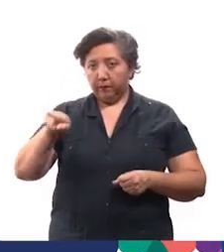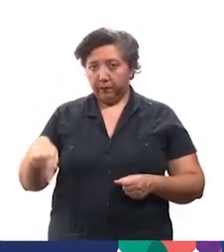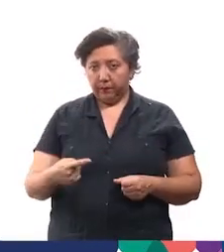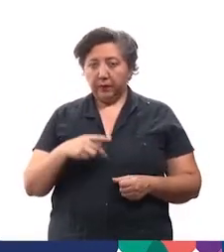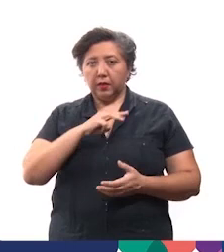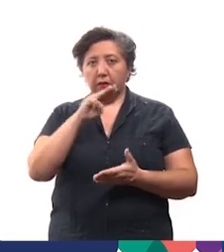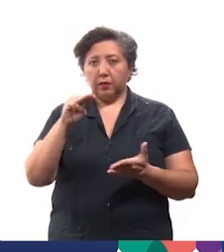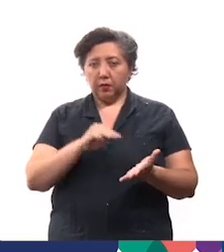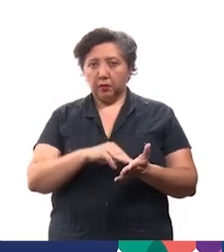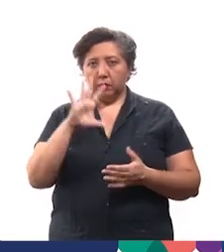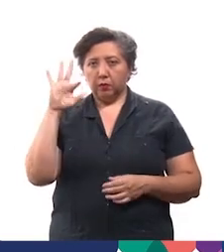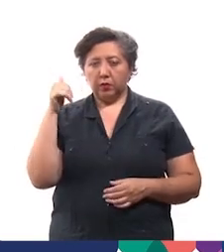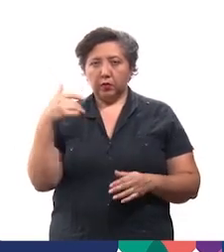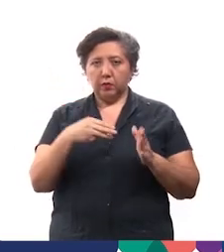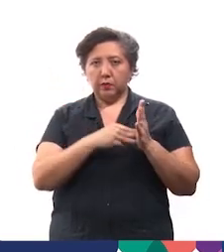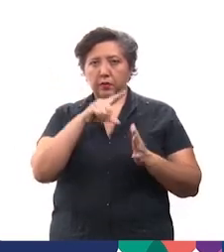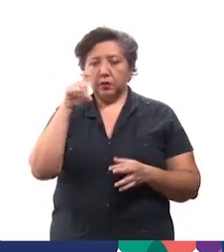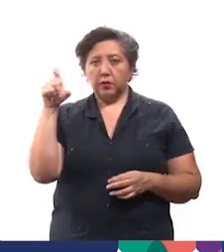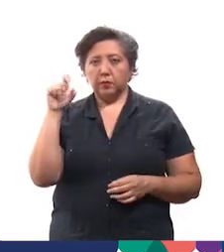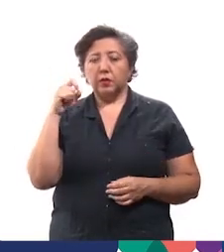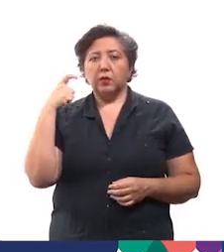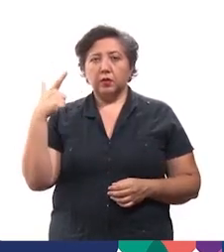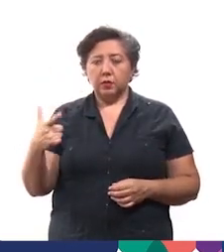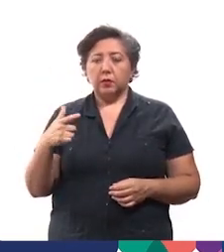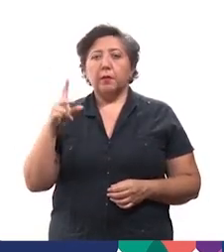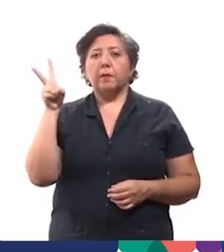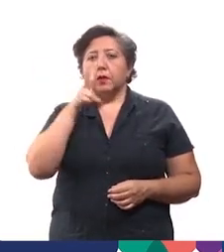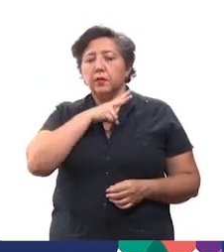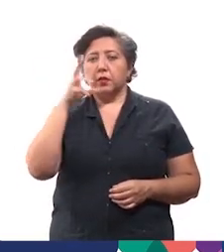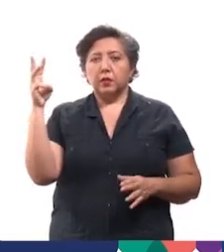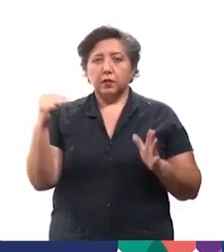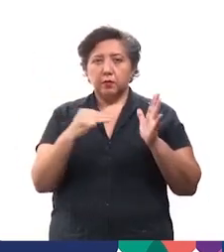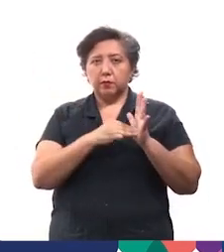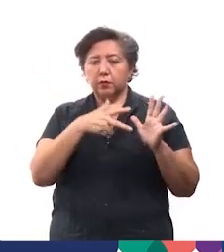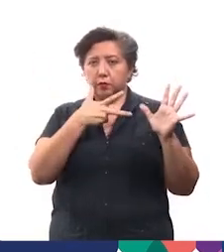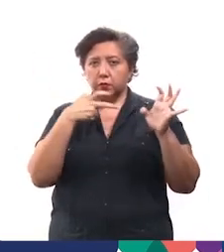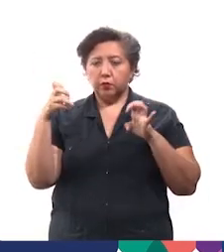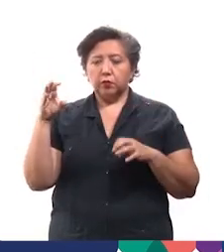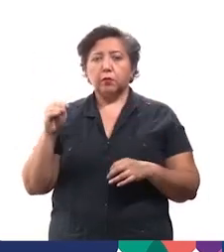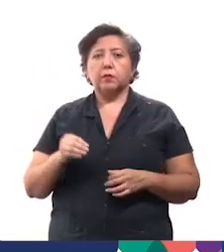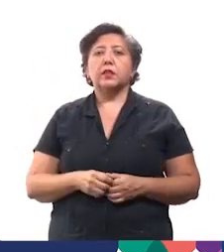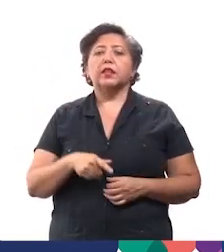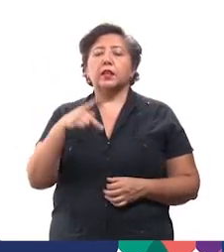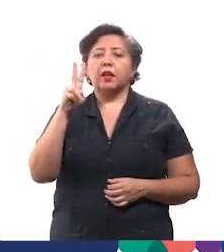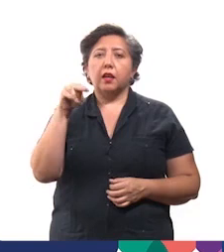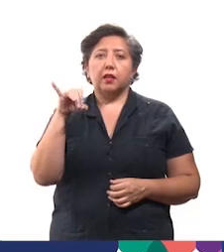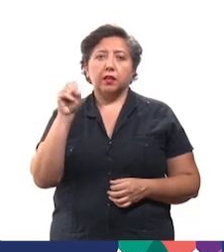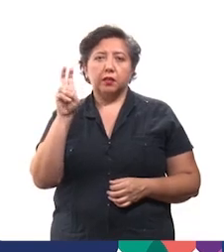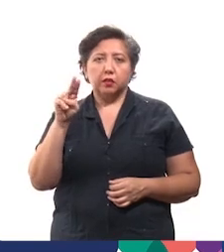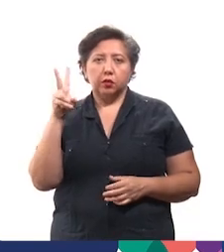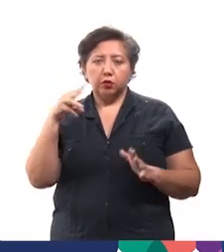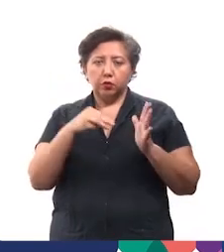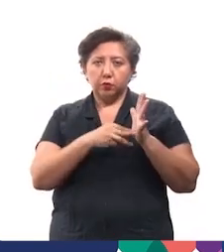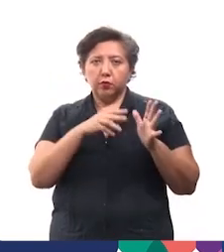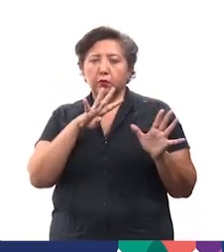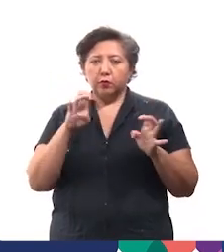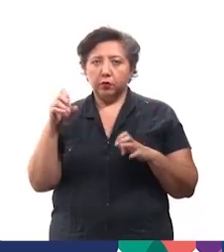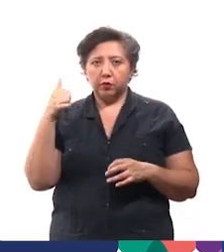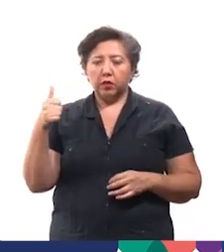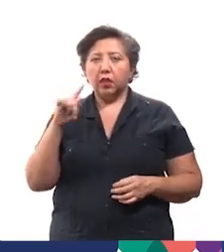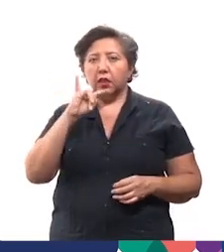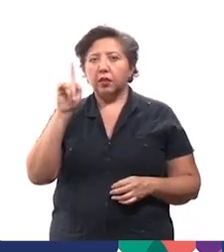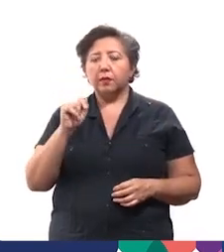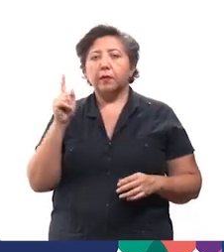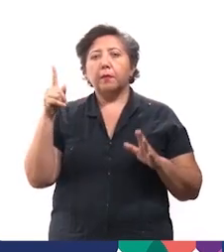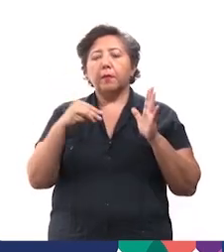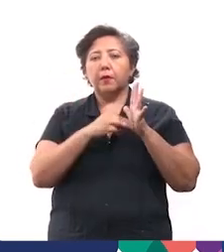son Mérida, 46.127, Valladolid, 3.890, Canacín, 2.906,